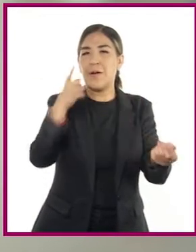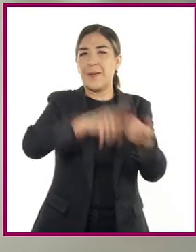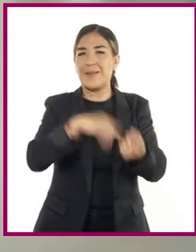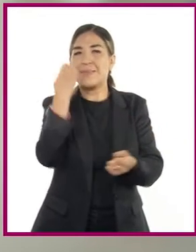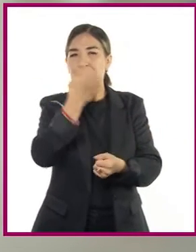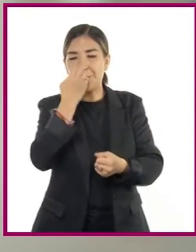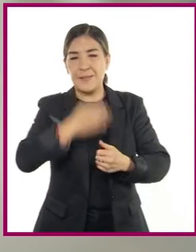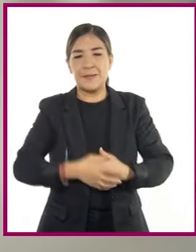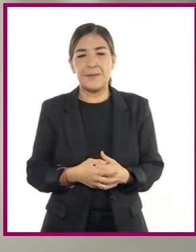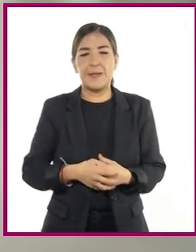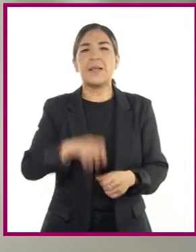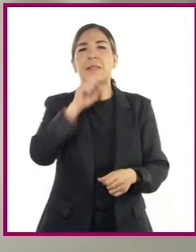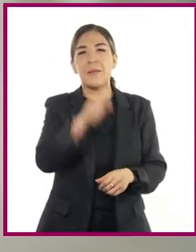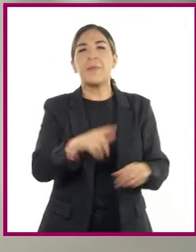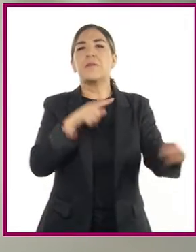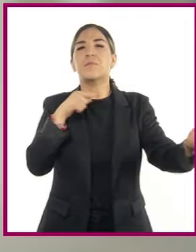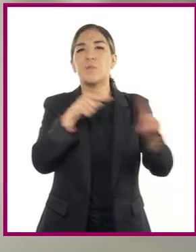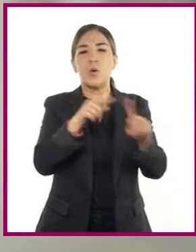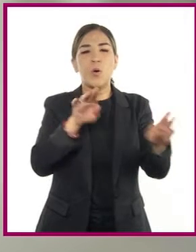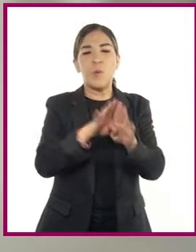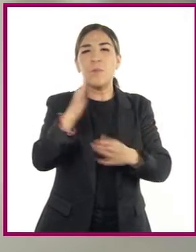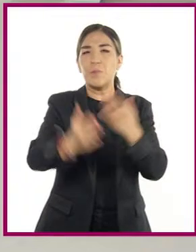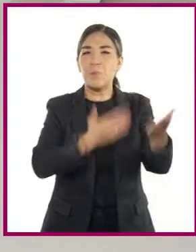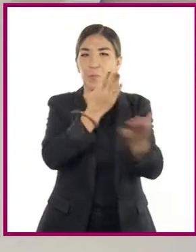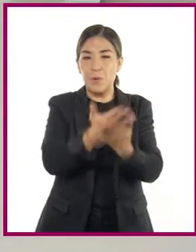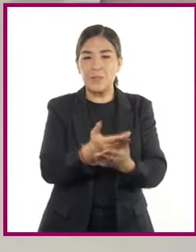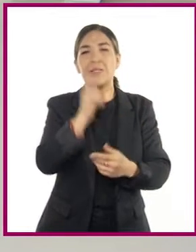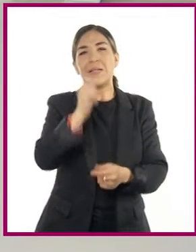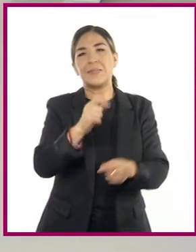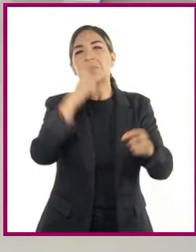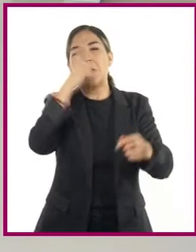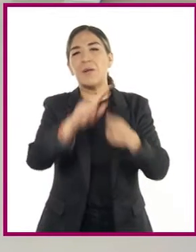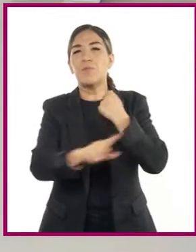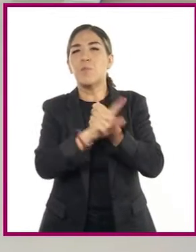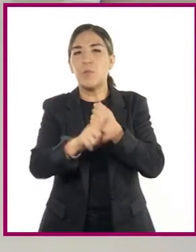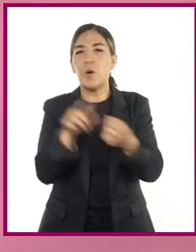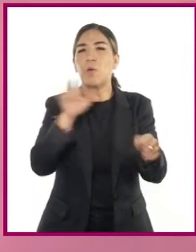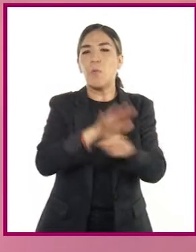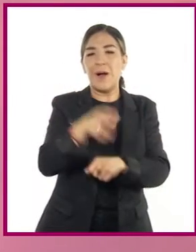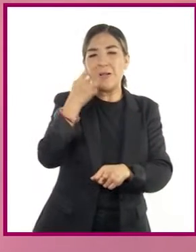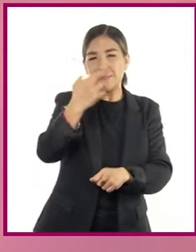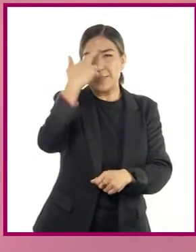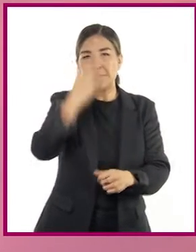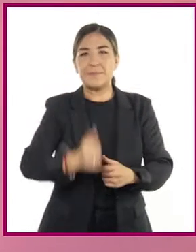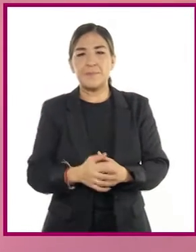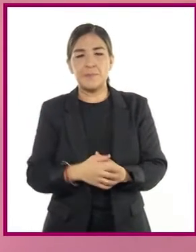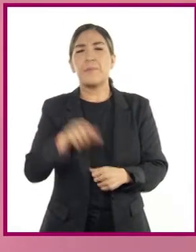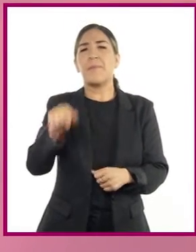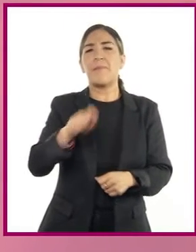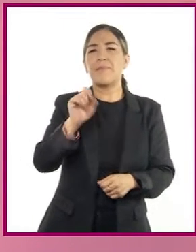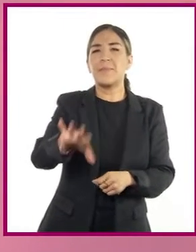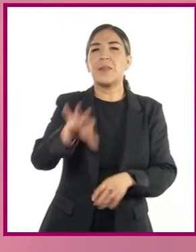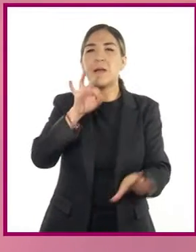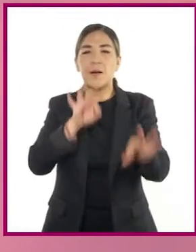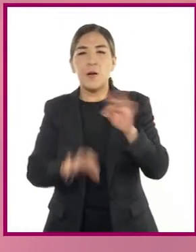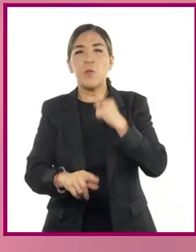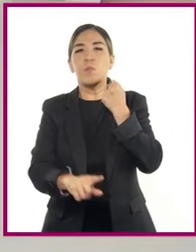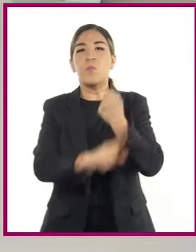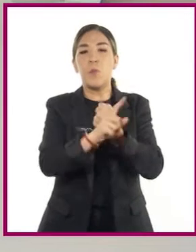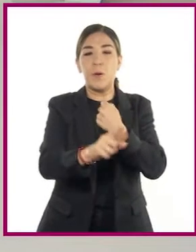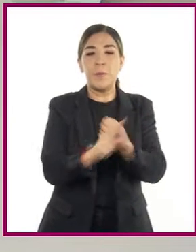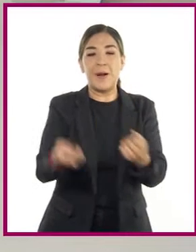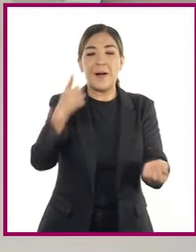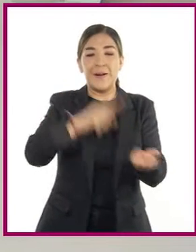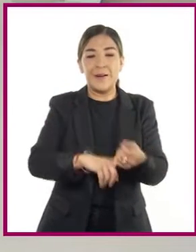propósito, analizar causas de un problema escolar. Con esto nos referimos a seleccionar una problemática